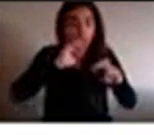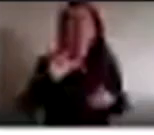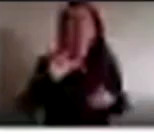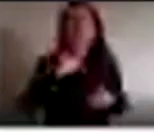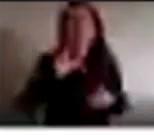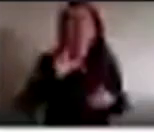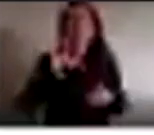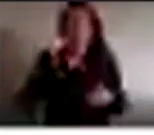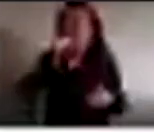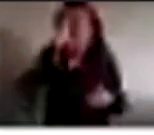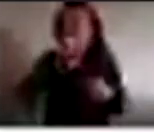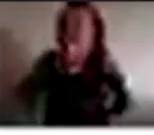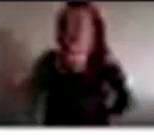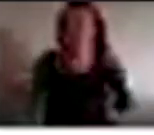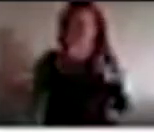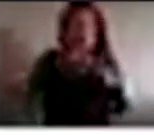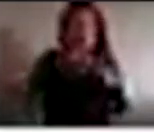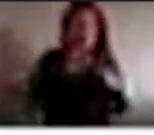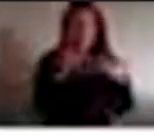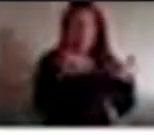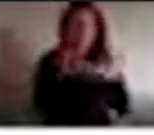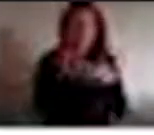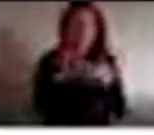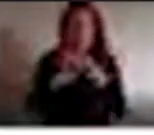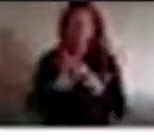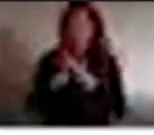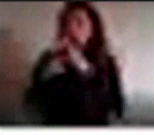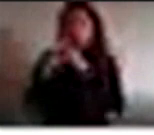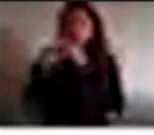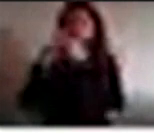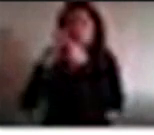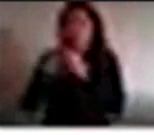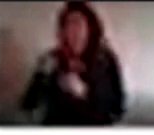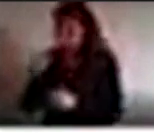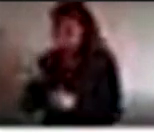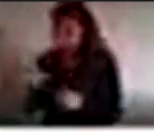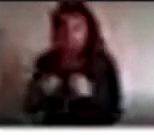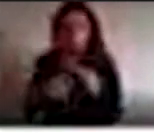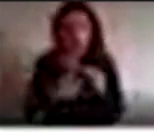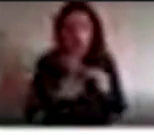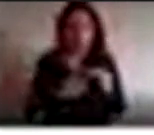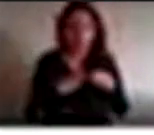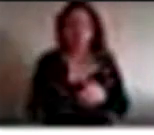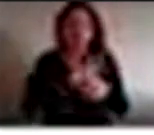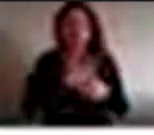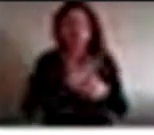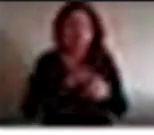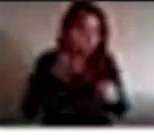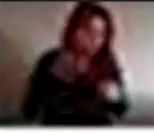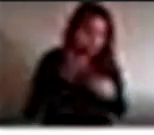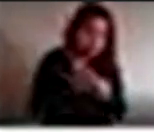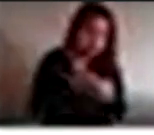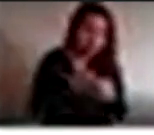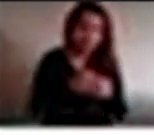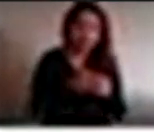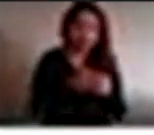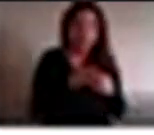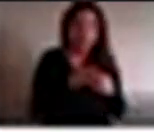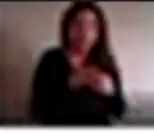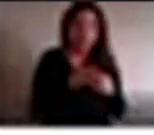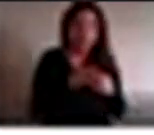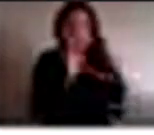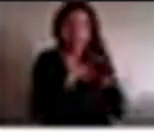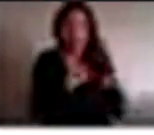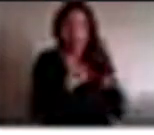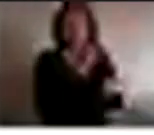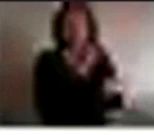los empleadores pueden hacer ofertas de trabajo para las mismas, siempre en el marco de la ley de